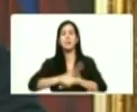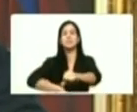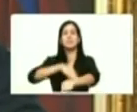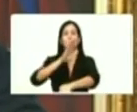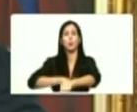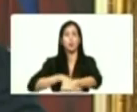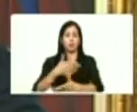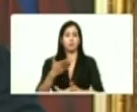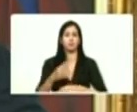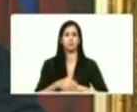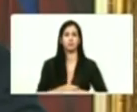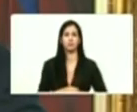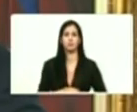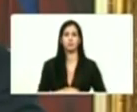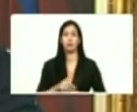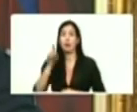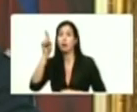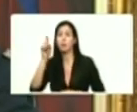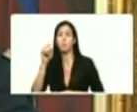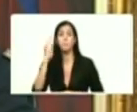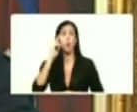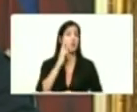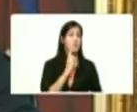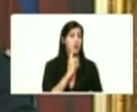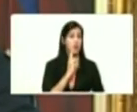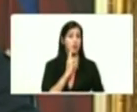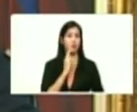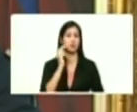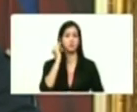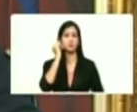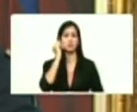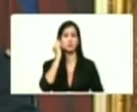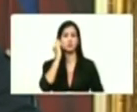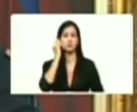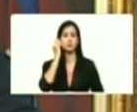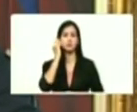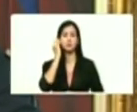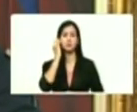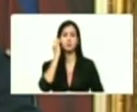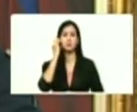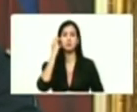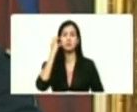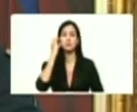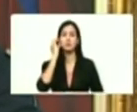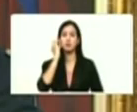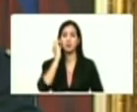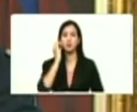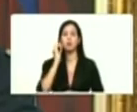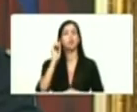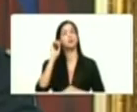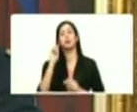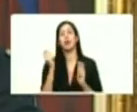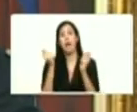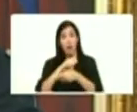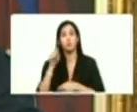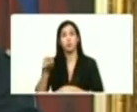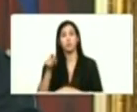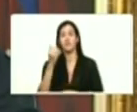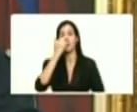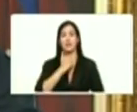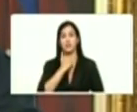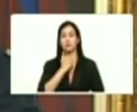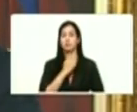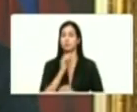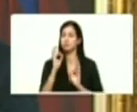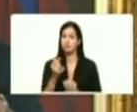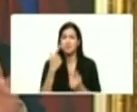allá en Bolívar ¿verdad? en Catia en Valencia en lo concreto